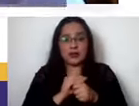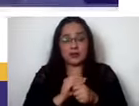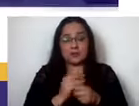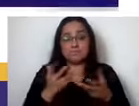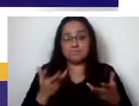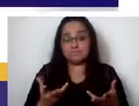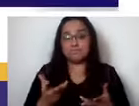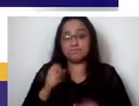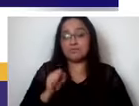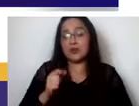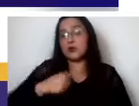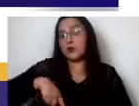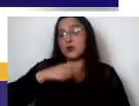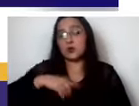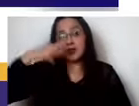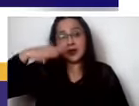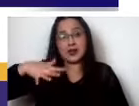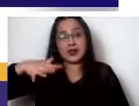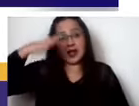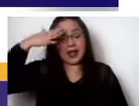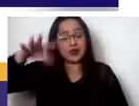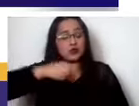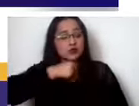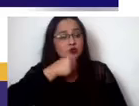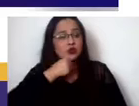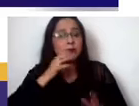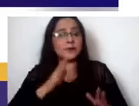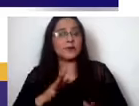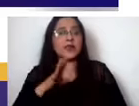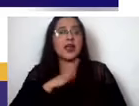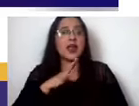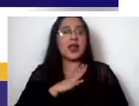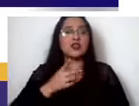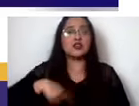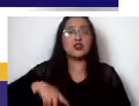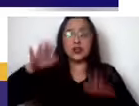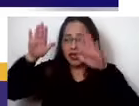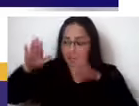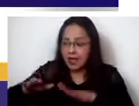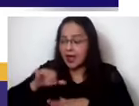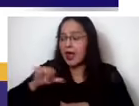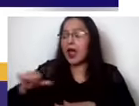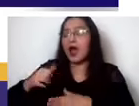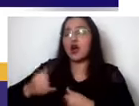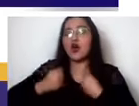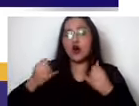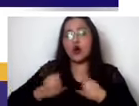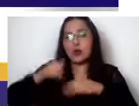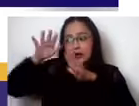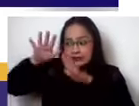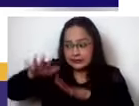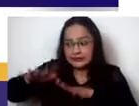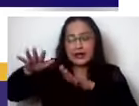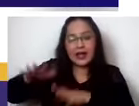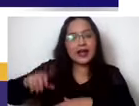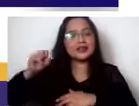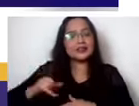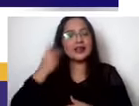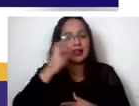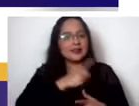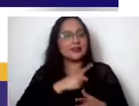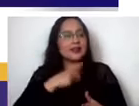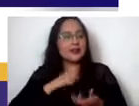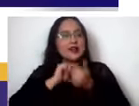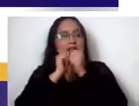como tenemos el aspecto machista, también tenemos el culto a la juventud, o sea, son estructuras que hay que ir